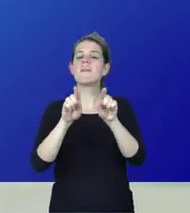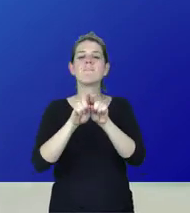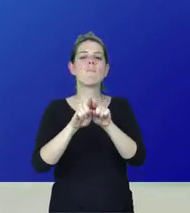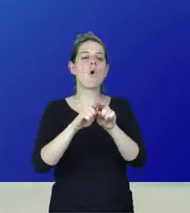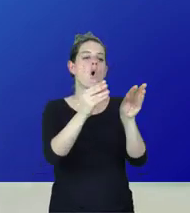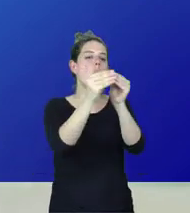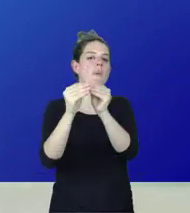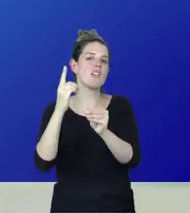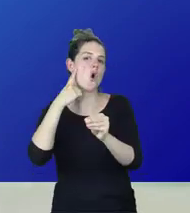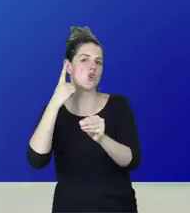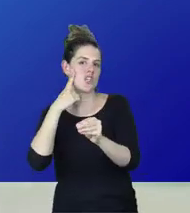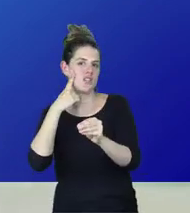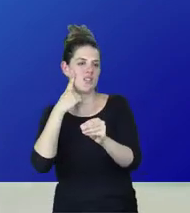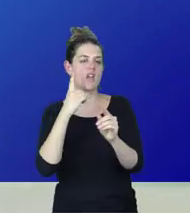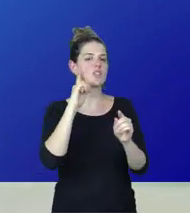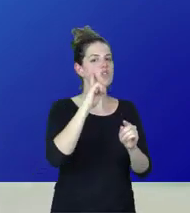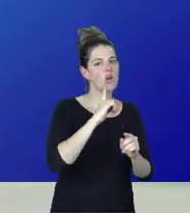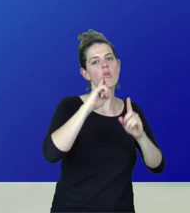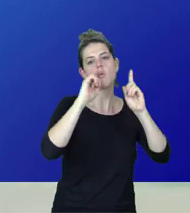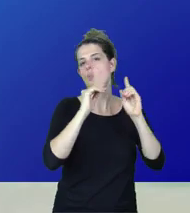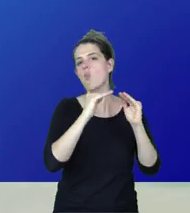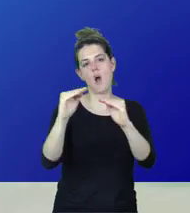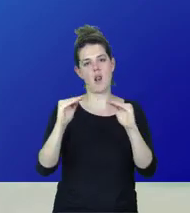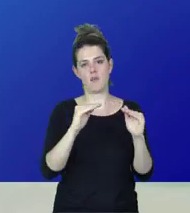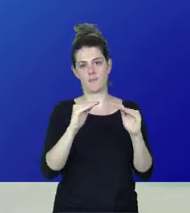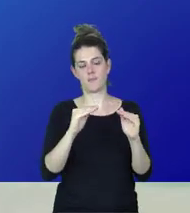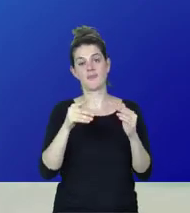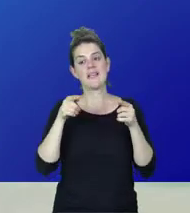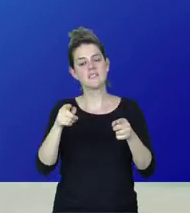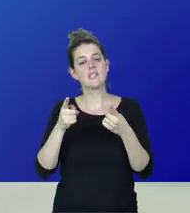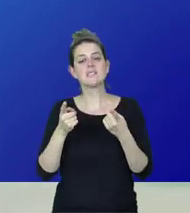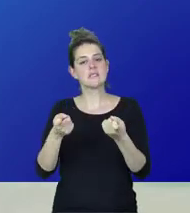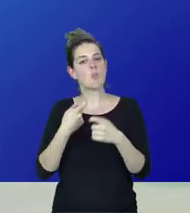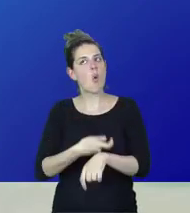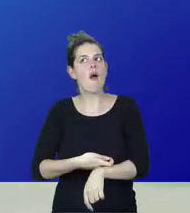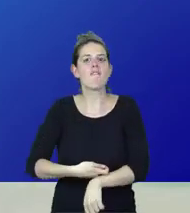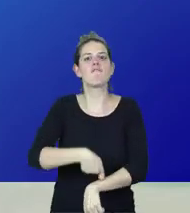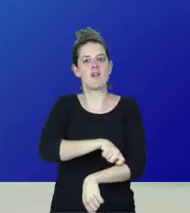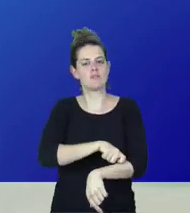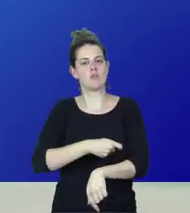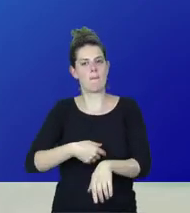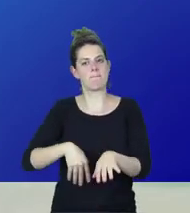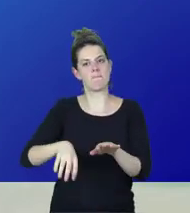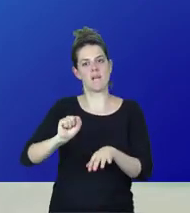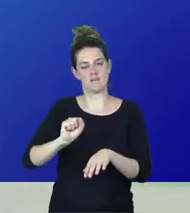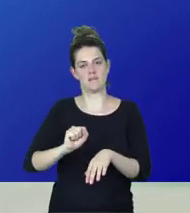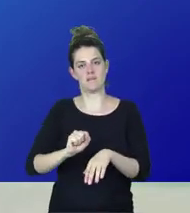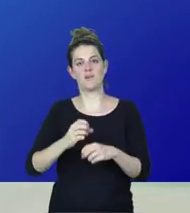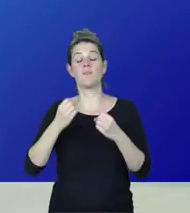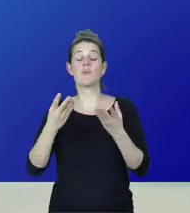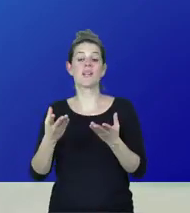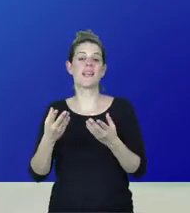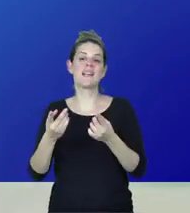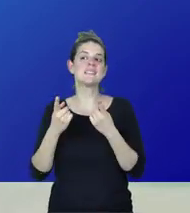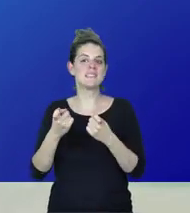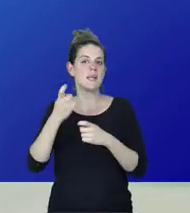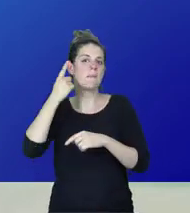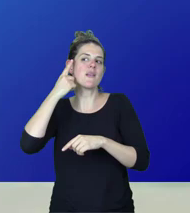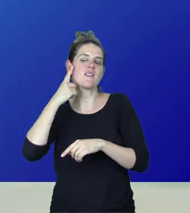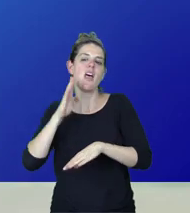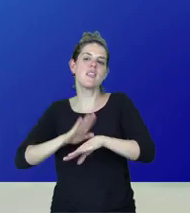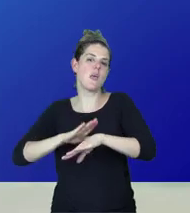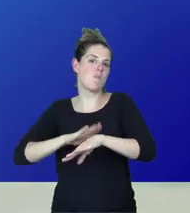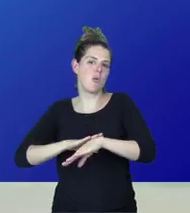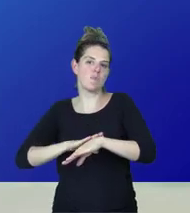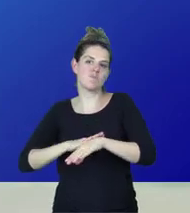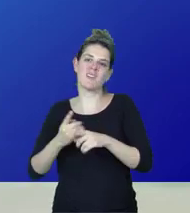los reciben el resto de los estudiantes. Y esto implica un esfuerzo extra en el sentido de que hay que pensar que los tiempos no